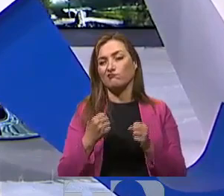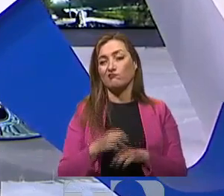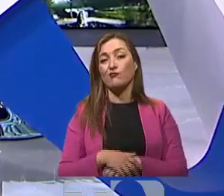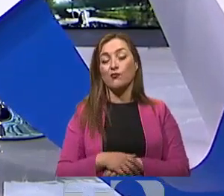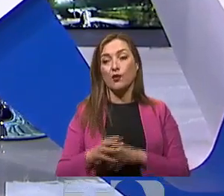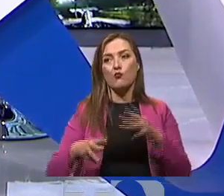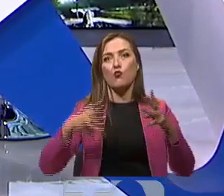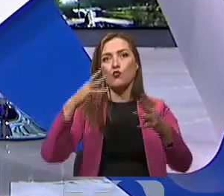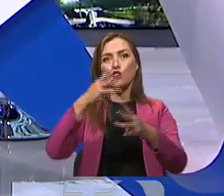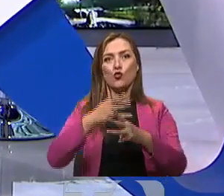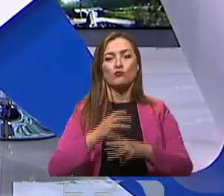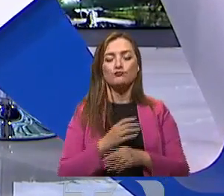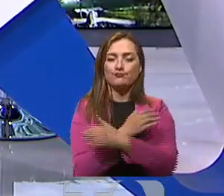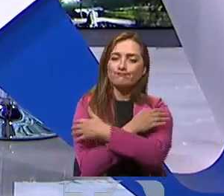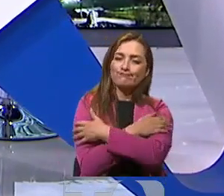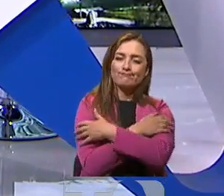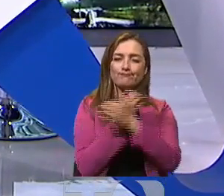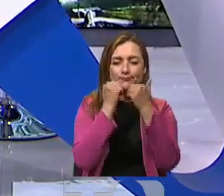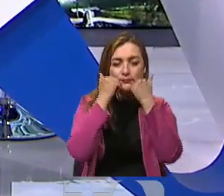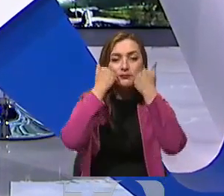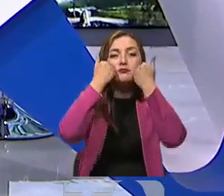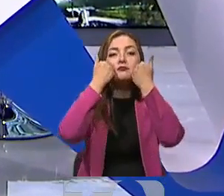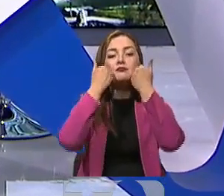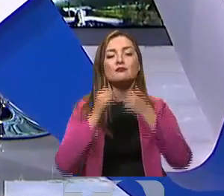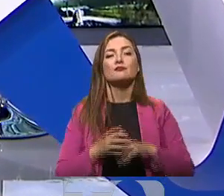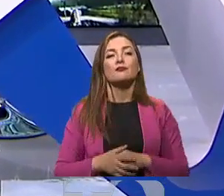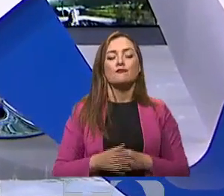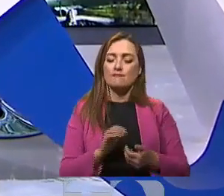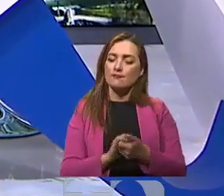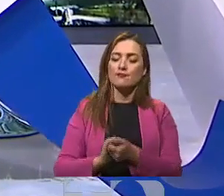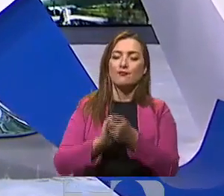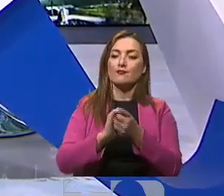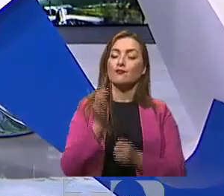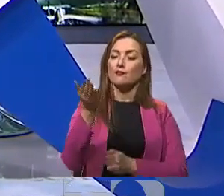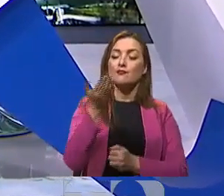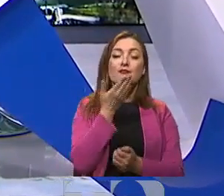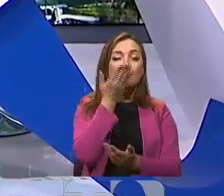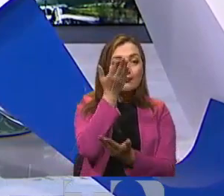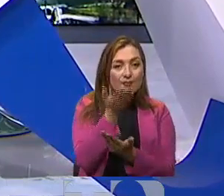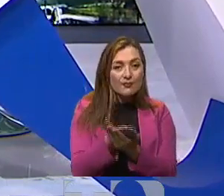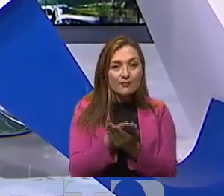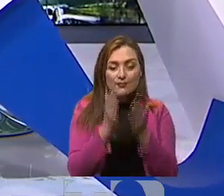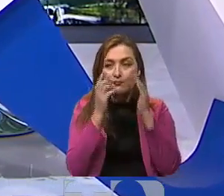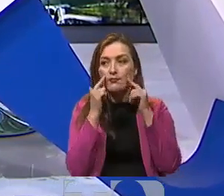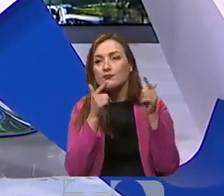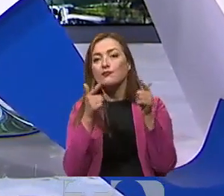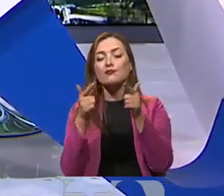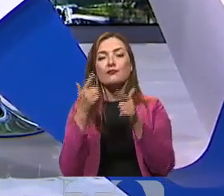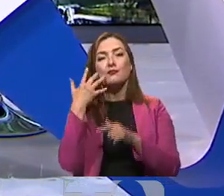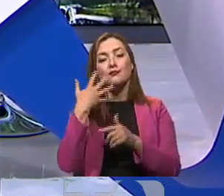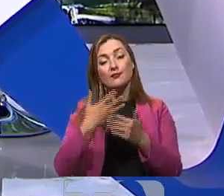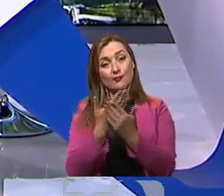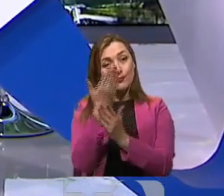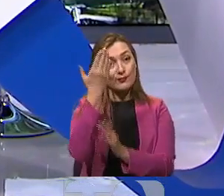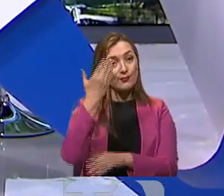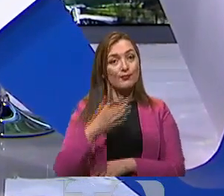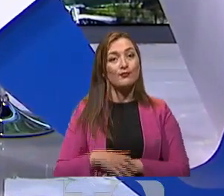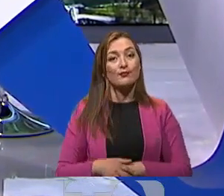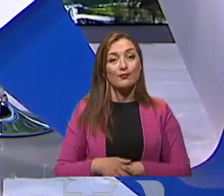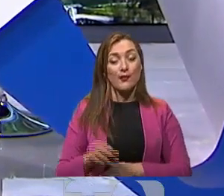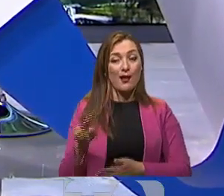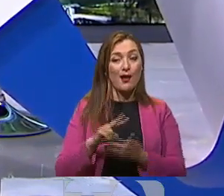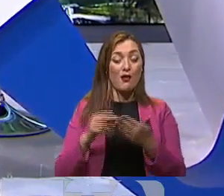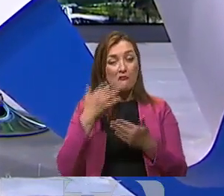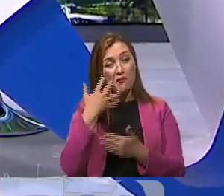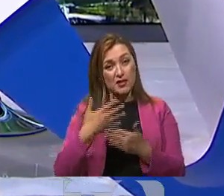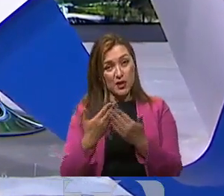todo el mundo. Así que un abrazo cariñoso, fraterno, y el gracias de siempre, porque están pendientes esta de esta es nosotros. Una fecha nueva, según lo que estaba sí. leyendo,